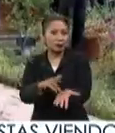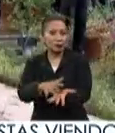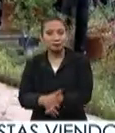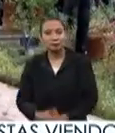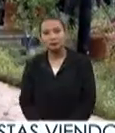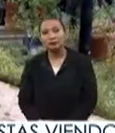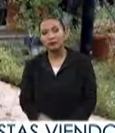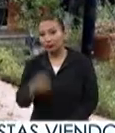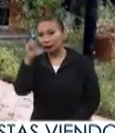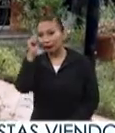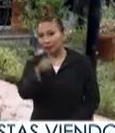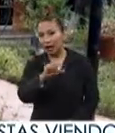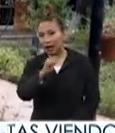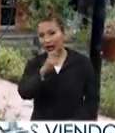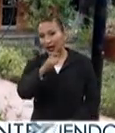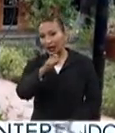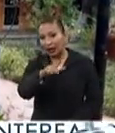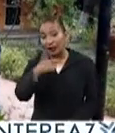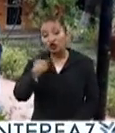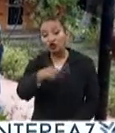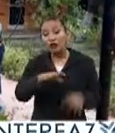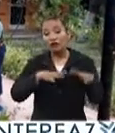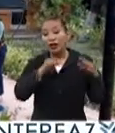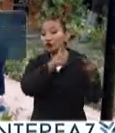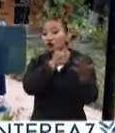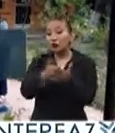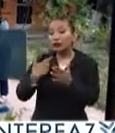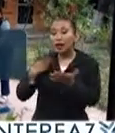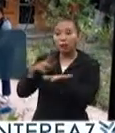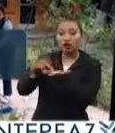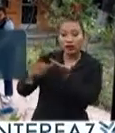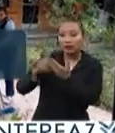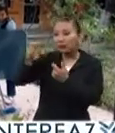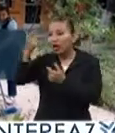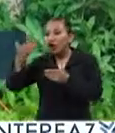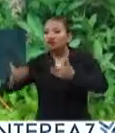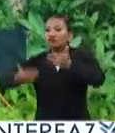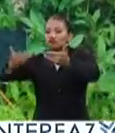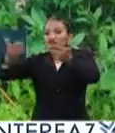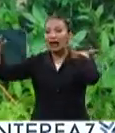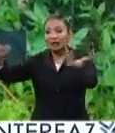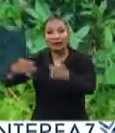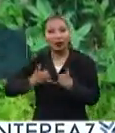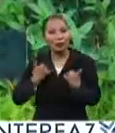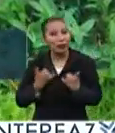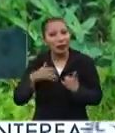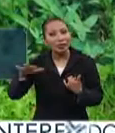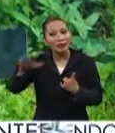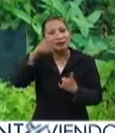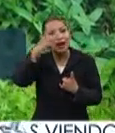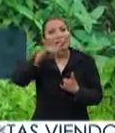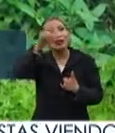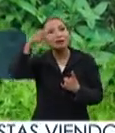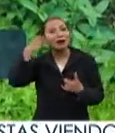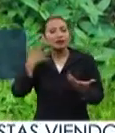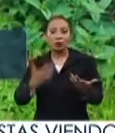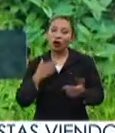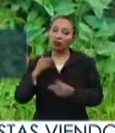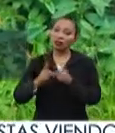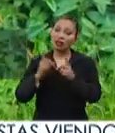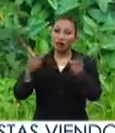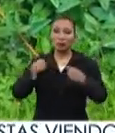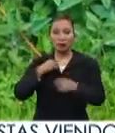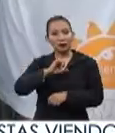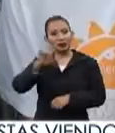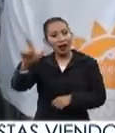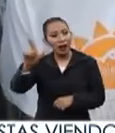apoyarlos. Asimismo, Ángel busca que su fundación ayude a impulsar proyectos tecnológicos que realicen jóvenes para que logren su pleno desarrollo en su